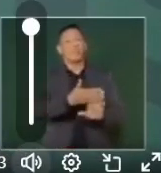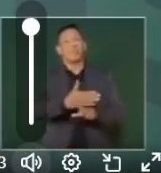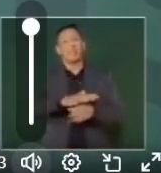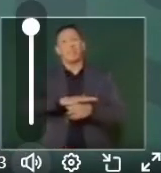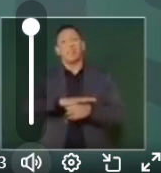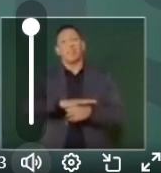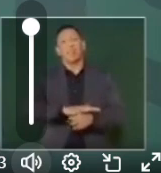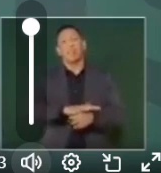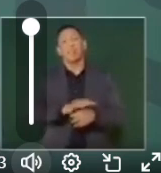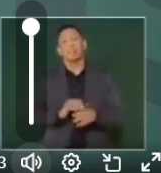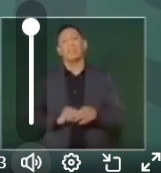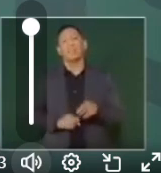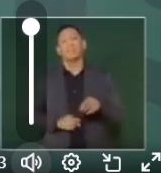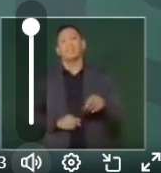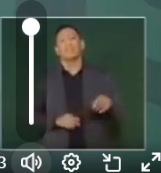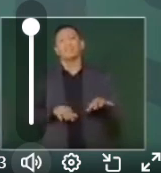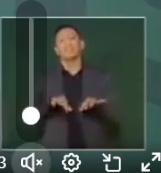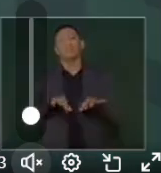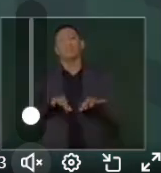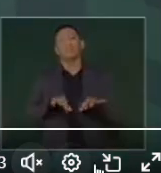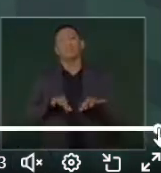noble oficio del periodismo.